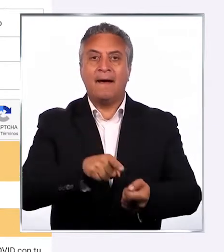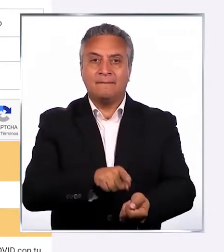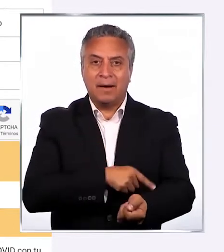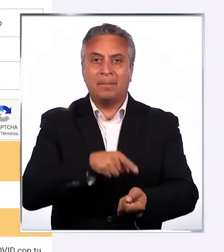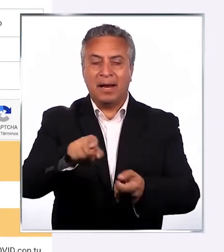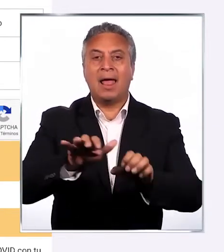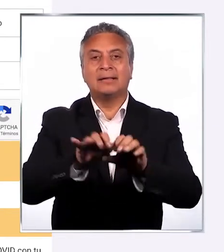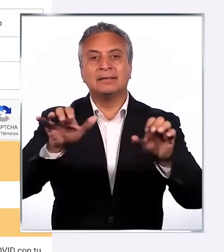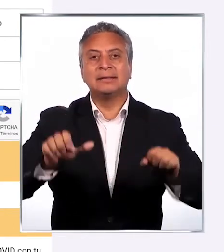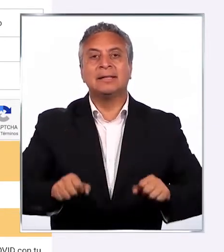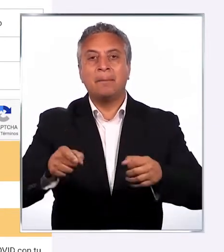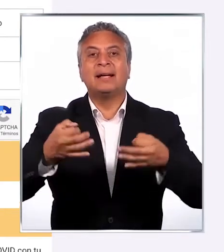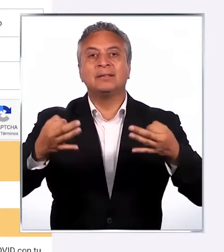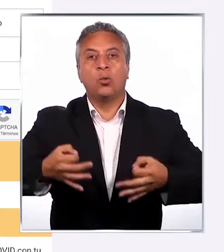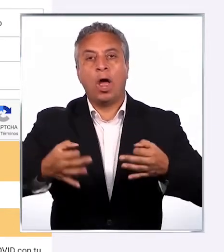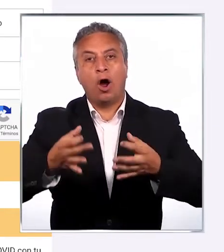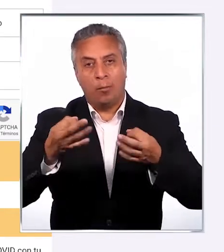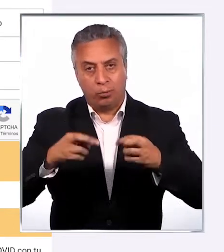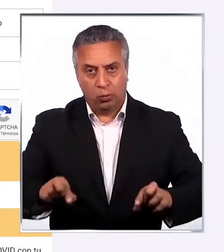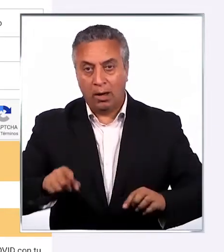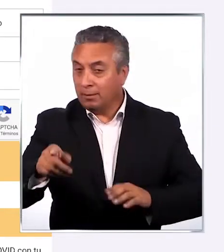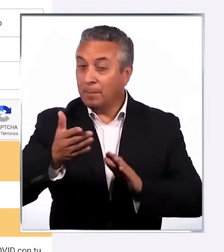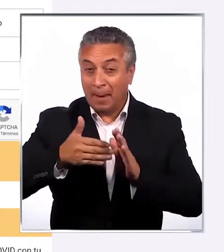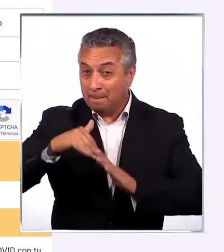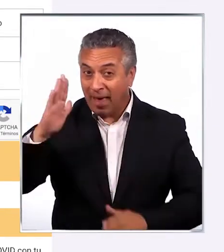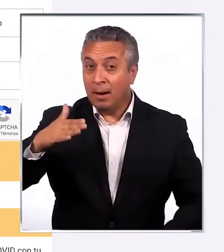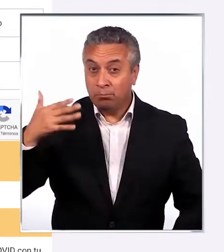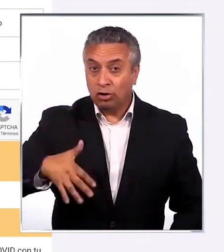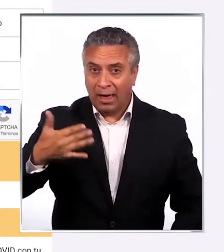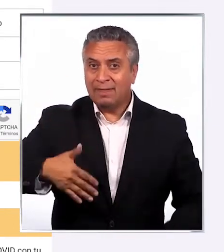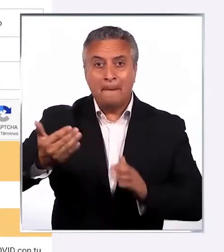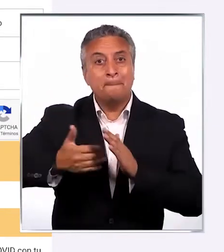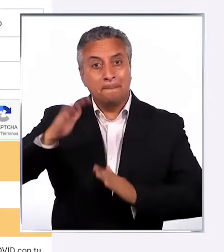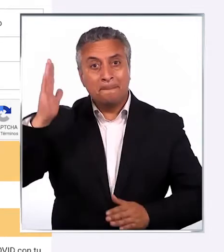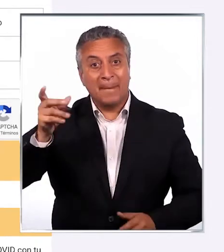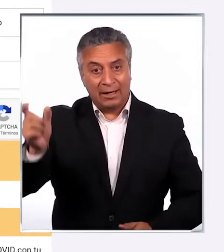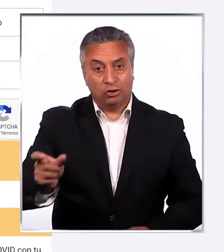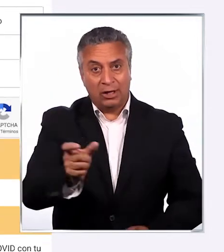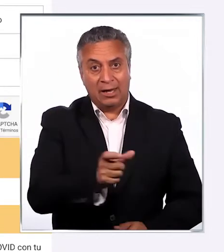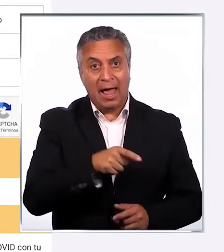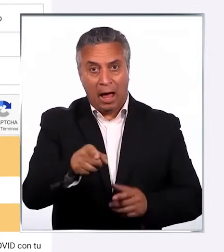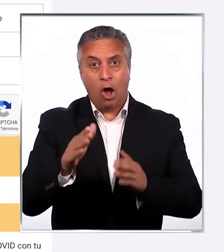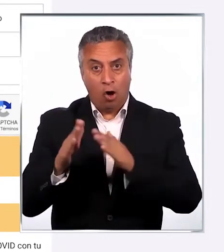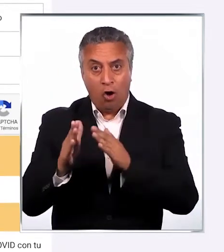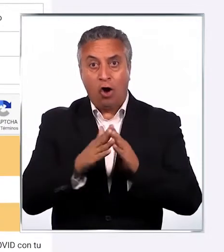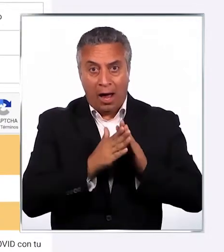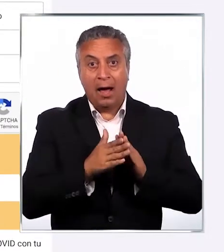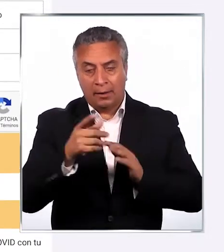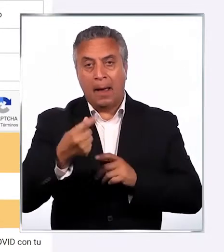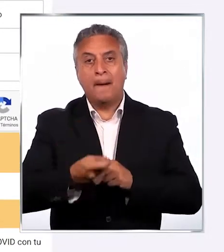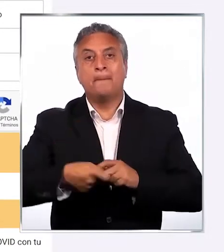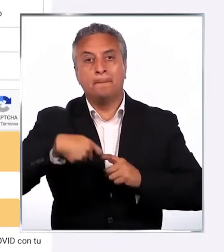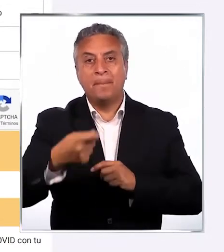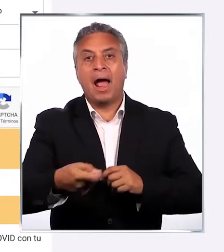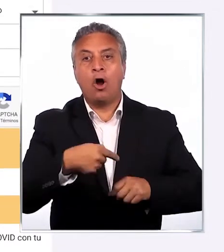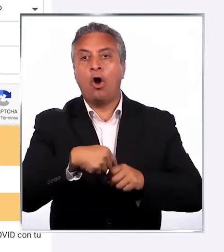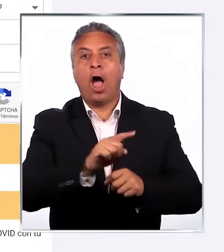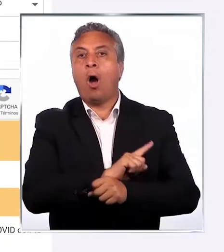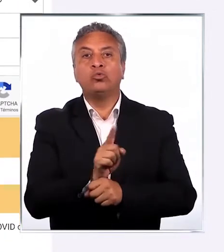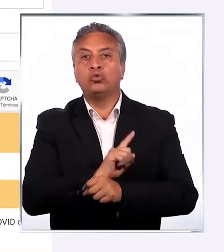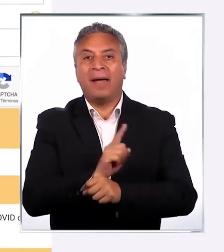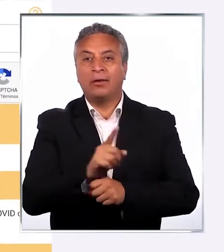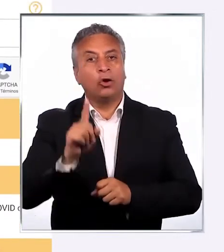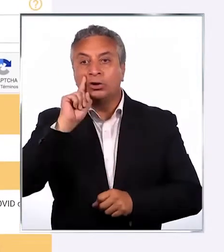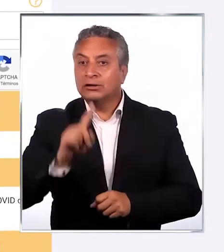parte de la familia del sistema de seguridad de oportunidades. Pero lo más importante es que la gran mayoría de estos hogares, Scarlett, va a ser un pago de forma